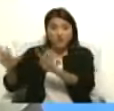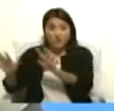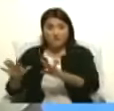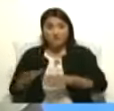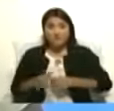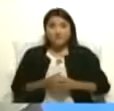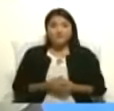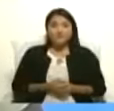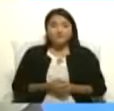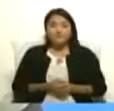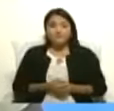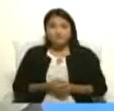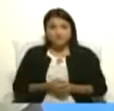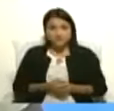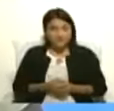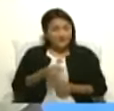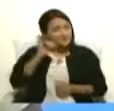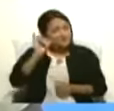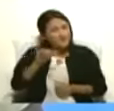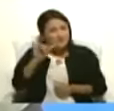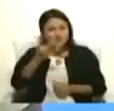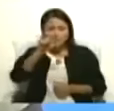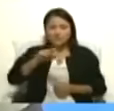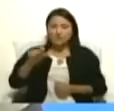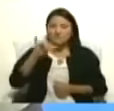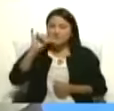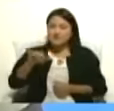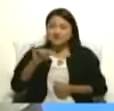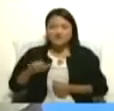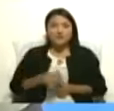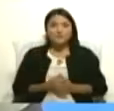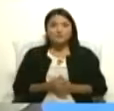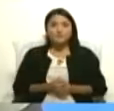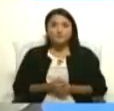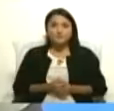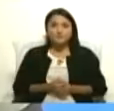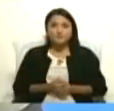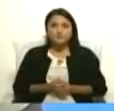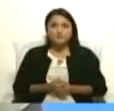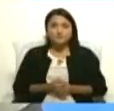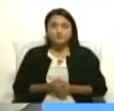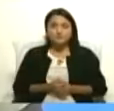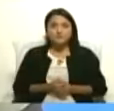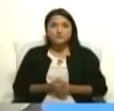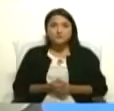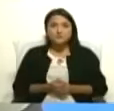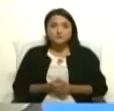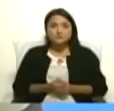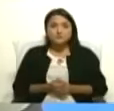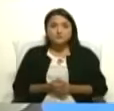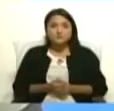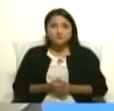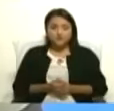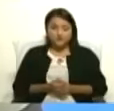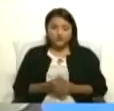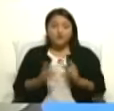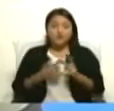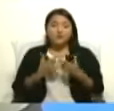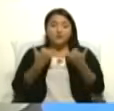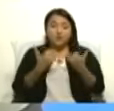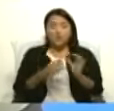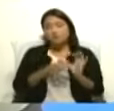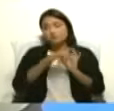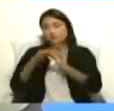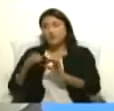Mendoza los capriles los López son los mismos los que ahora se alían al Leon